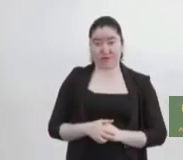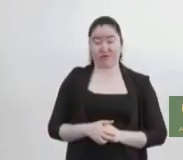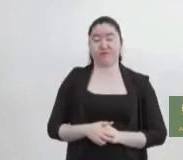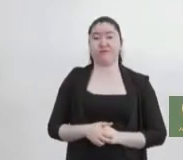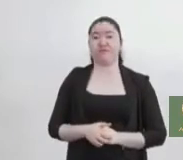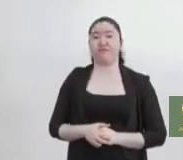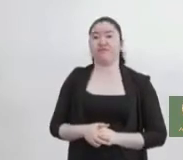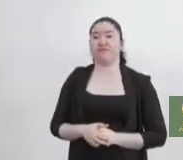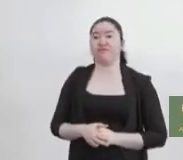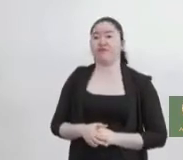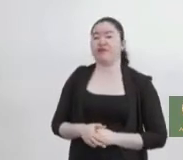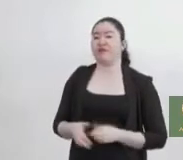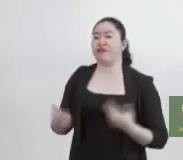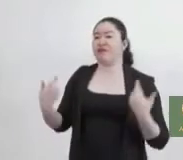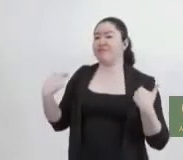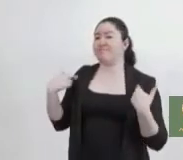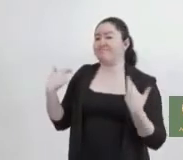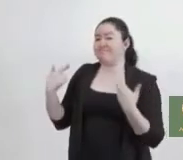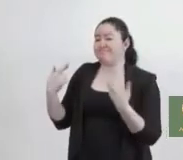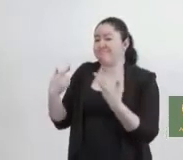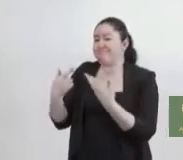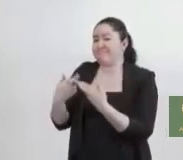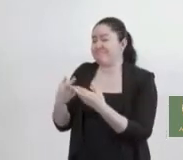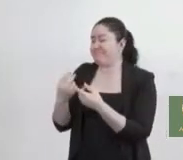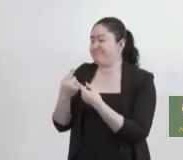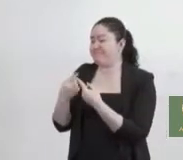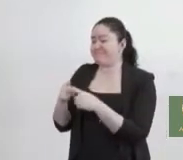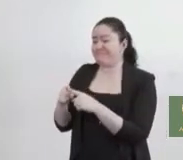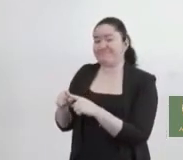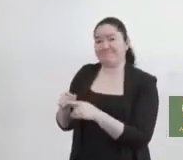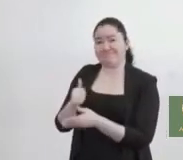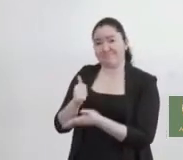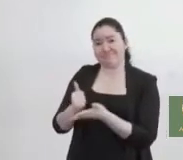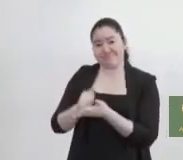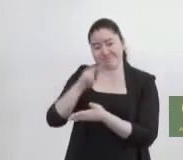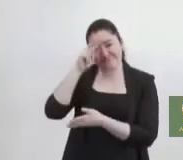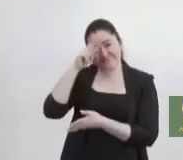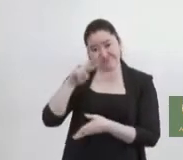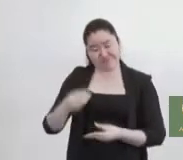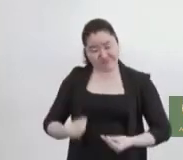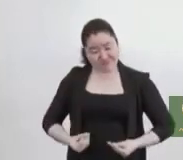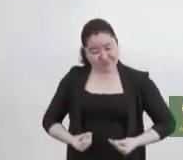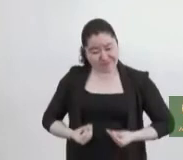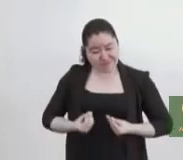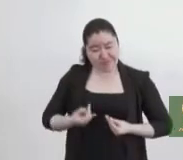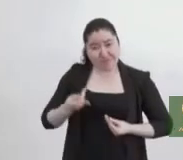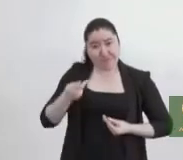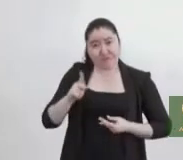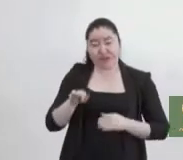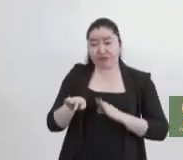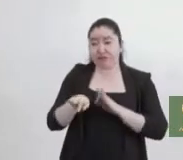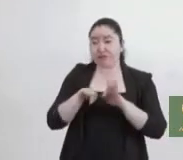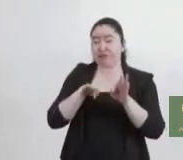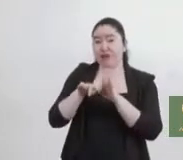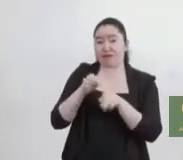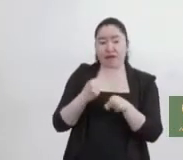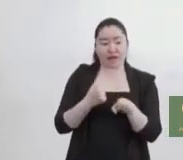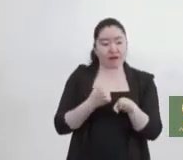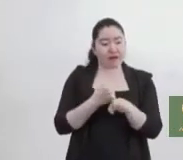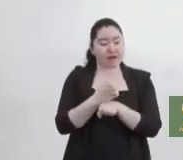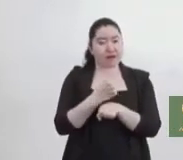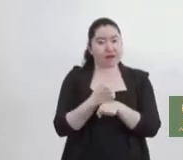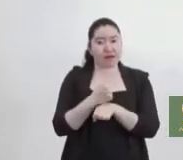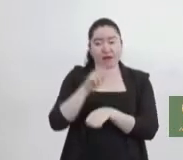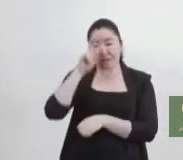Hay muchos maestros que viven en Ciudad de México y trabajan en Naucalpan, en los municipios conurbados.